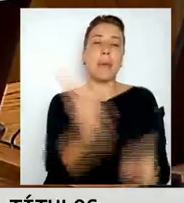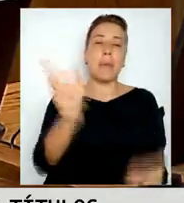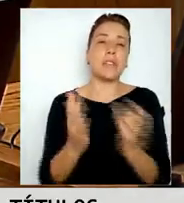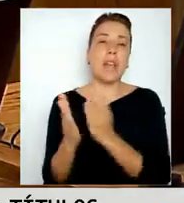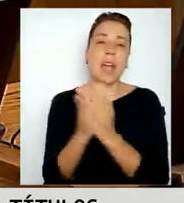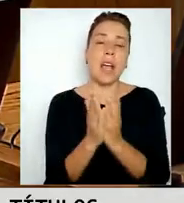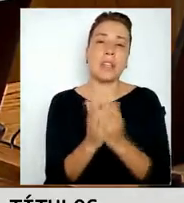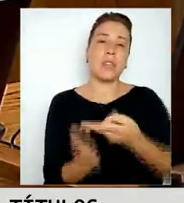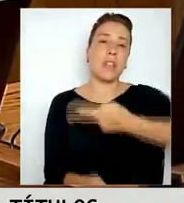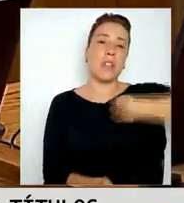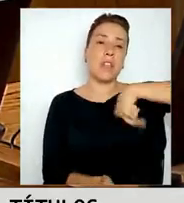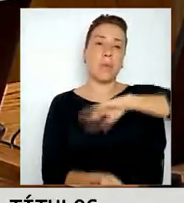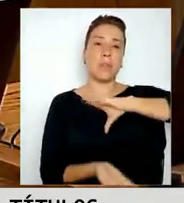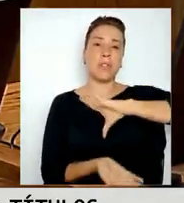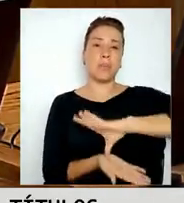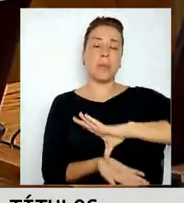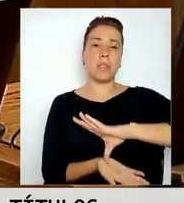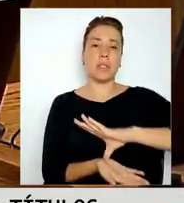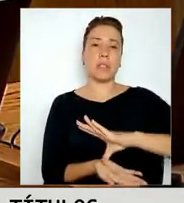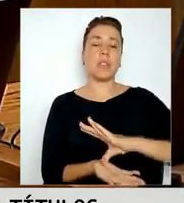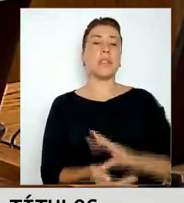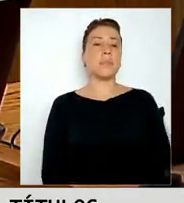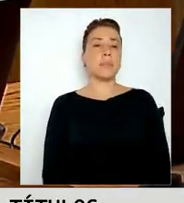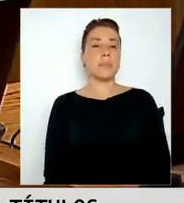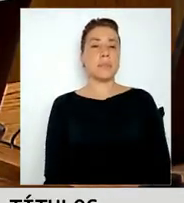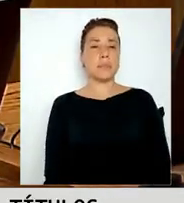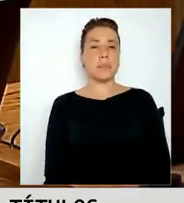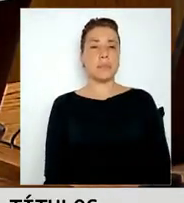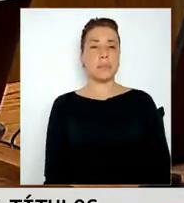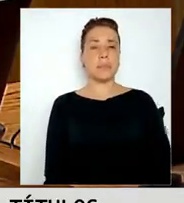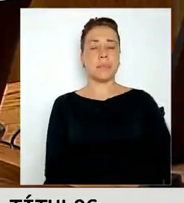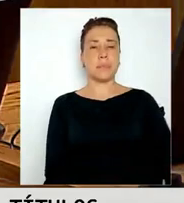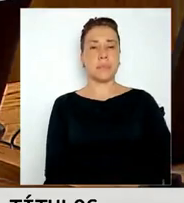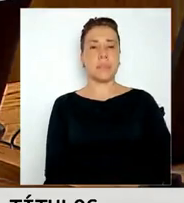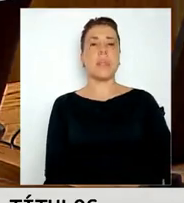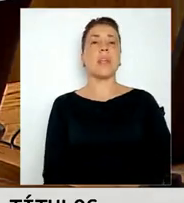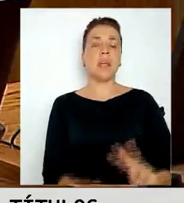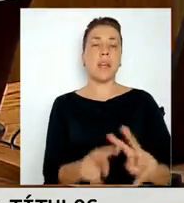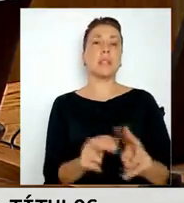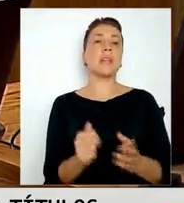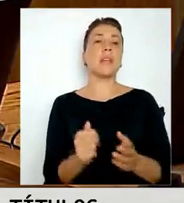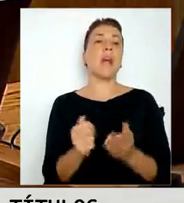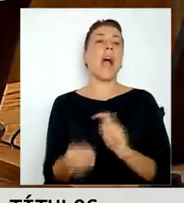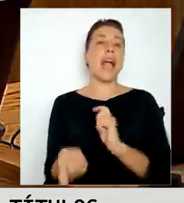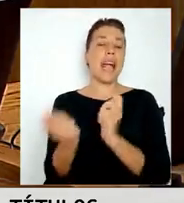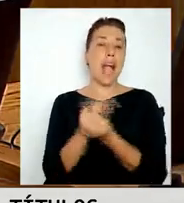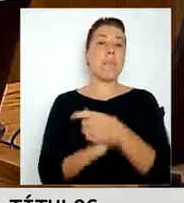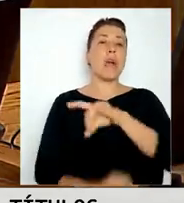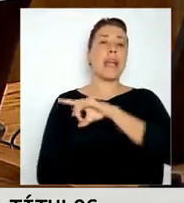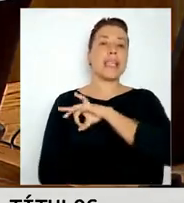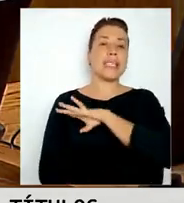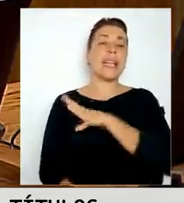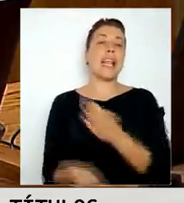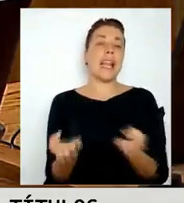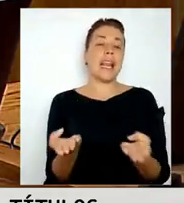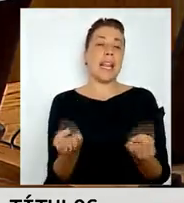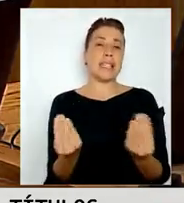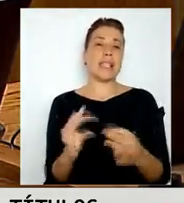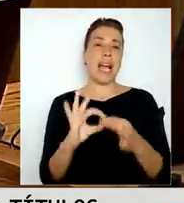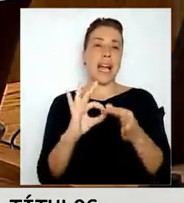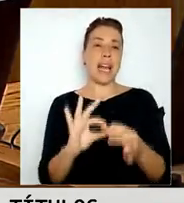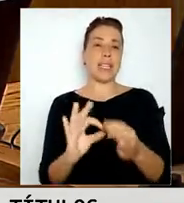y ser protagonistas de los cambios que chile requiere Muchas gracias presidente